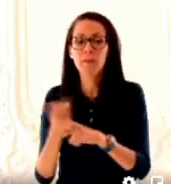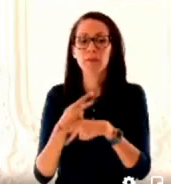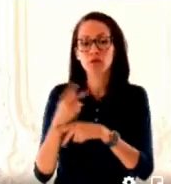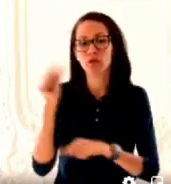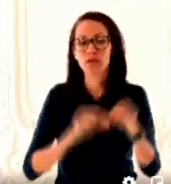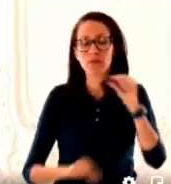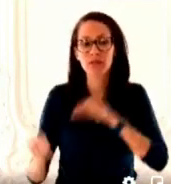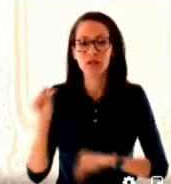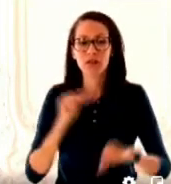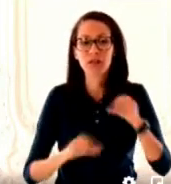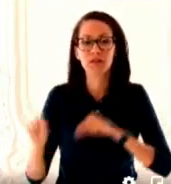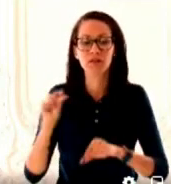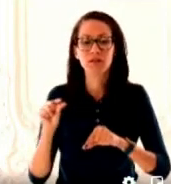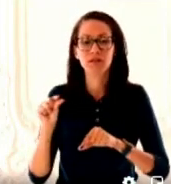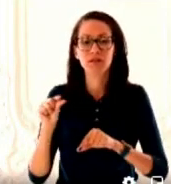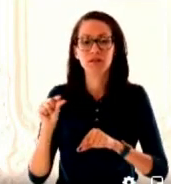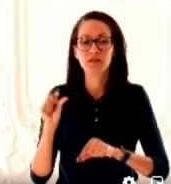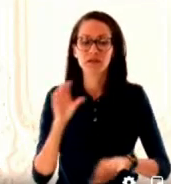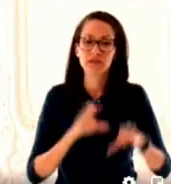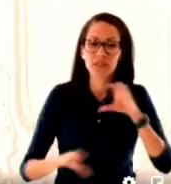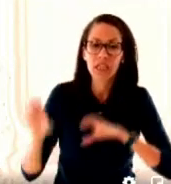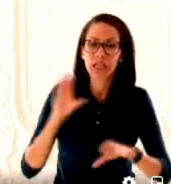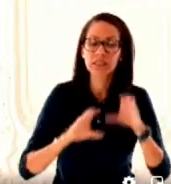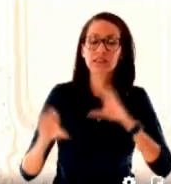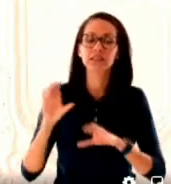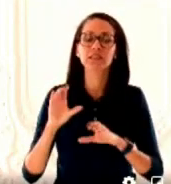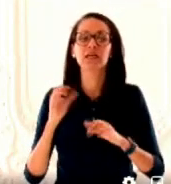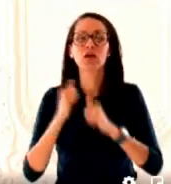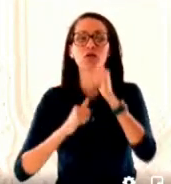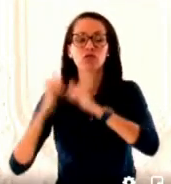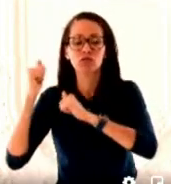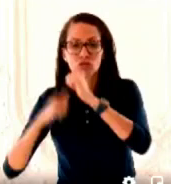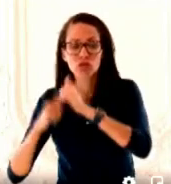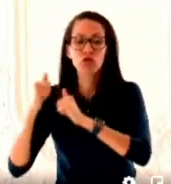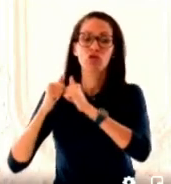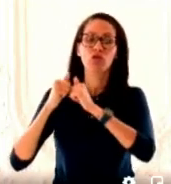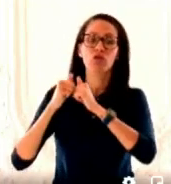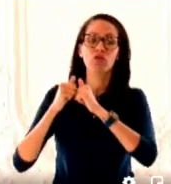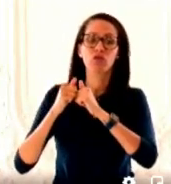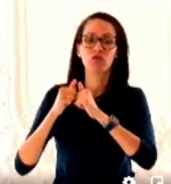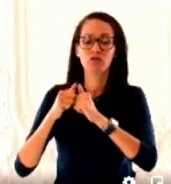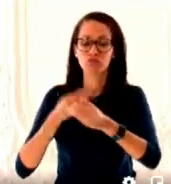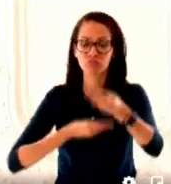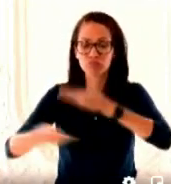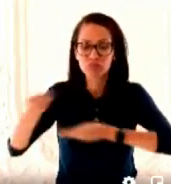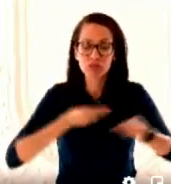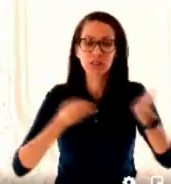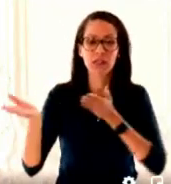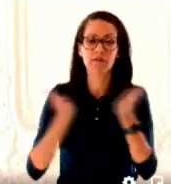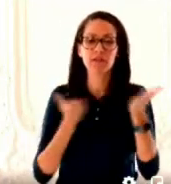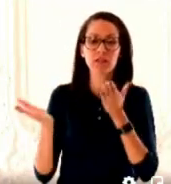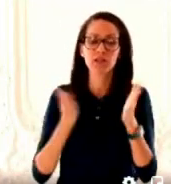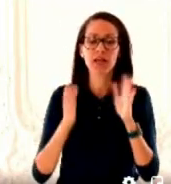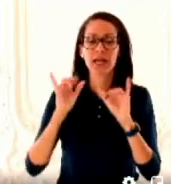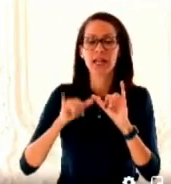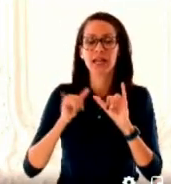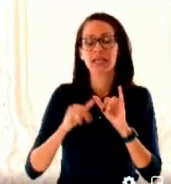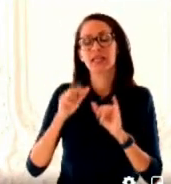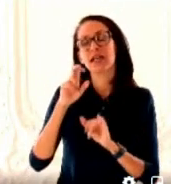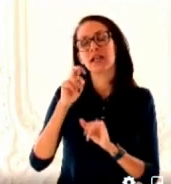química, ciencias vivas, construcción, utilidades públicas, exportación de servicios, energía